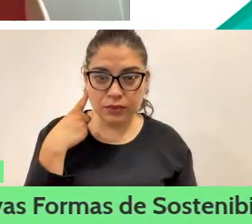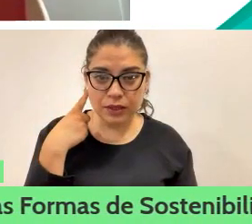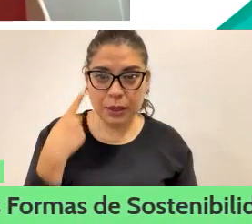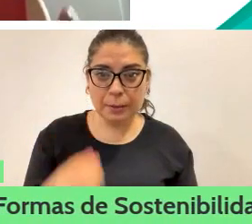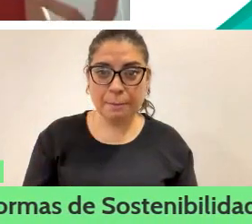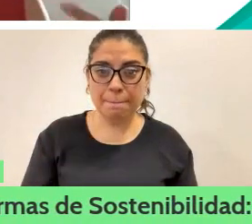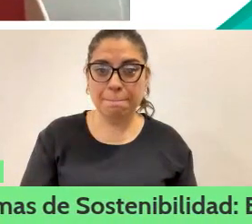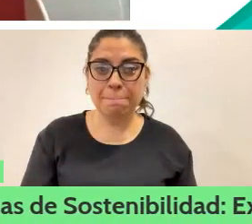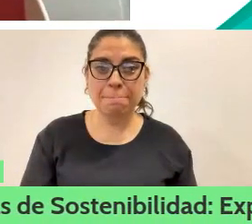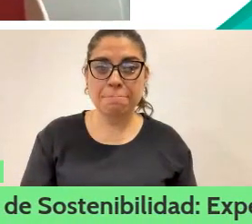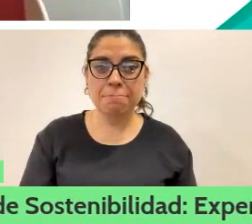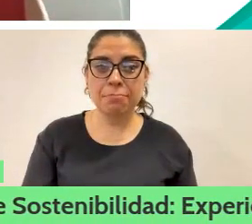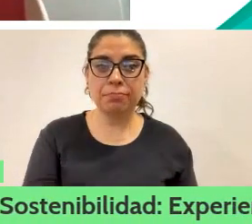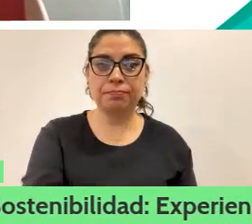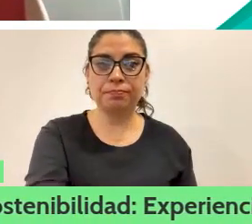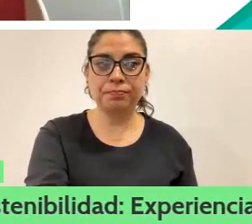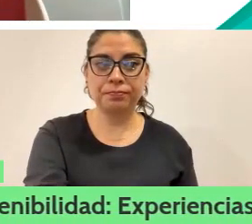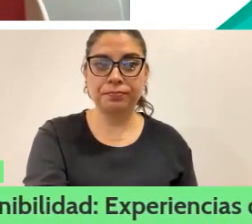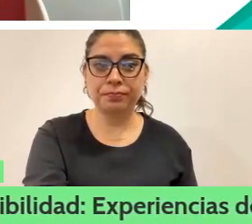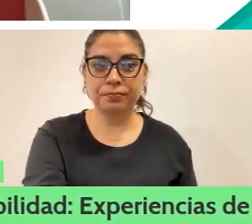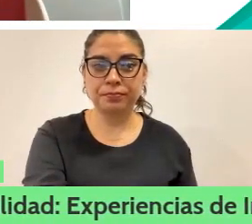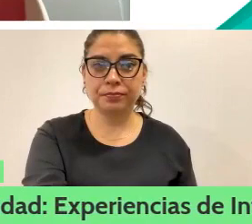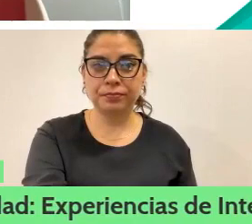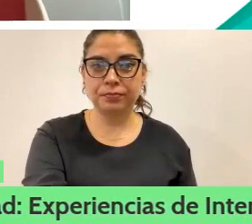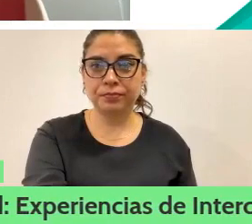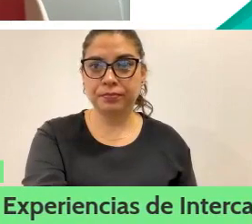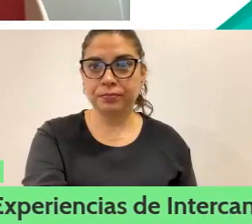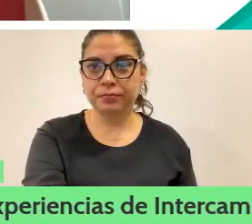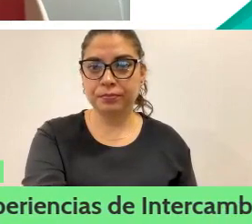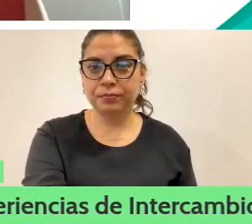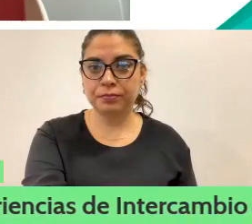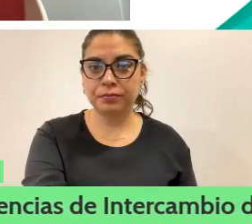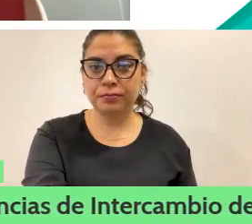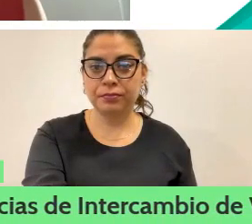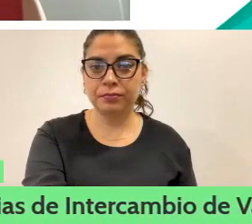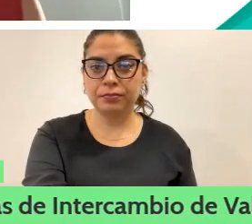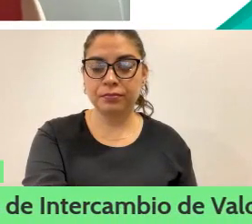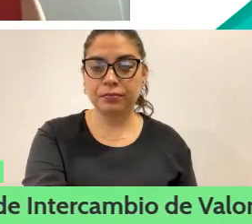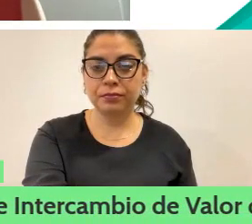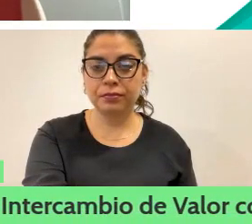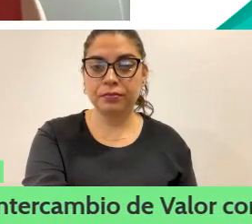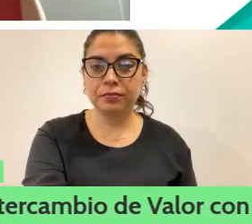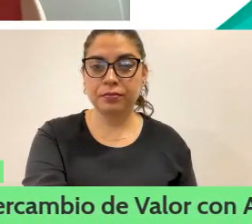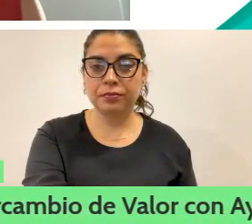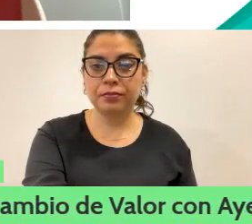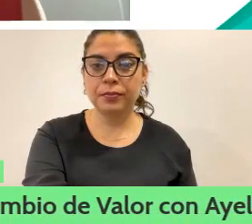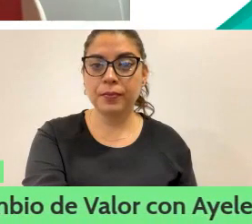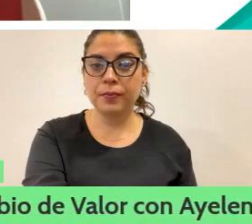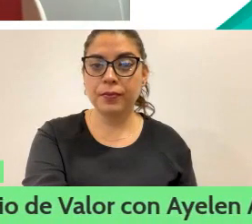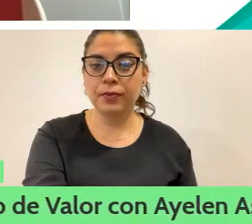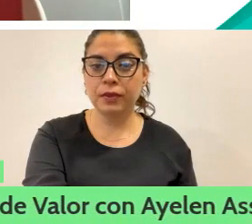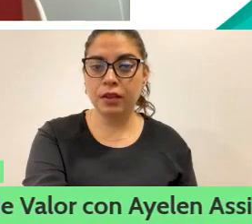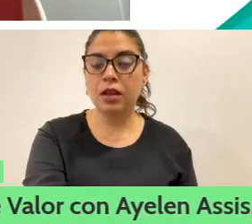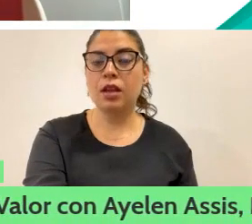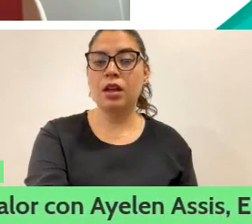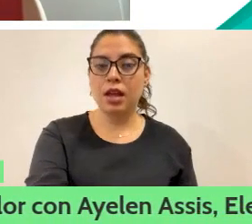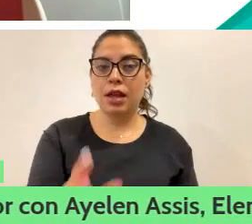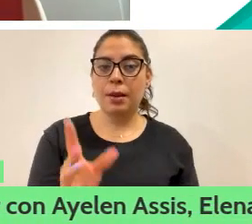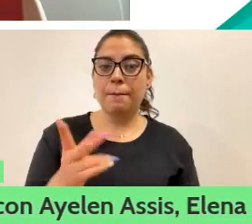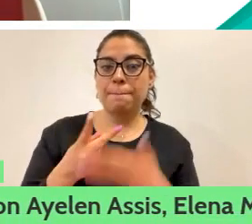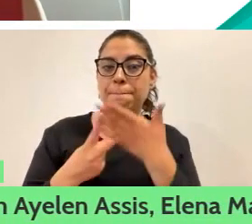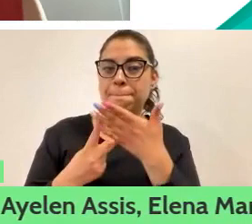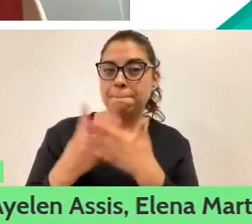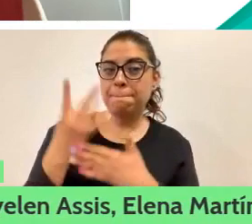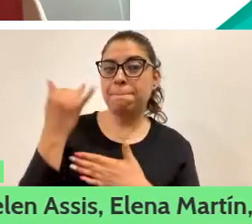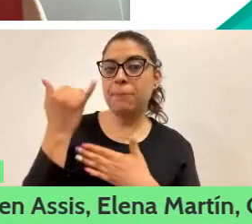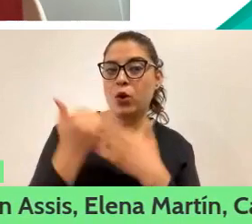Elena, ya te recuperamos. Sí. Listo. Decías, por favor, que hay proyectos universitarios que hacen sus